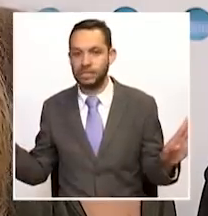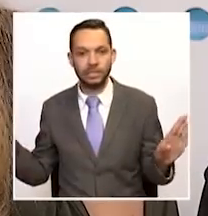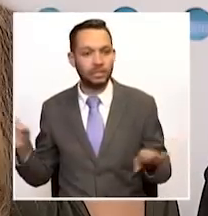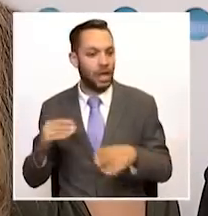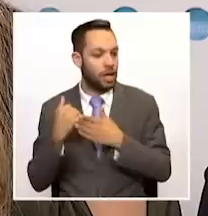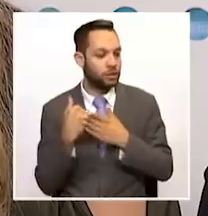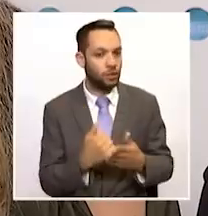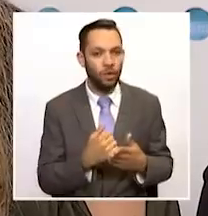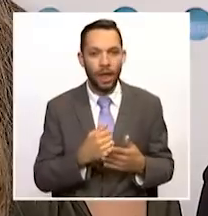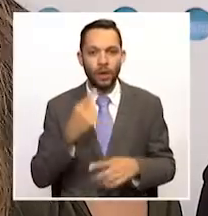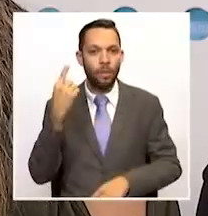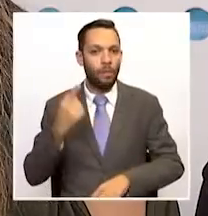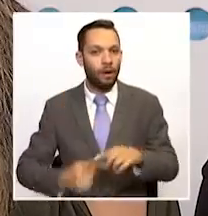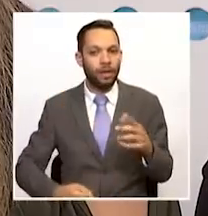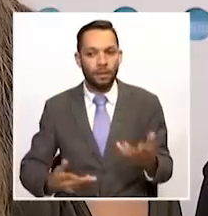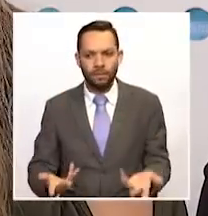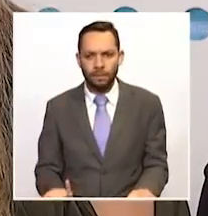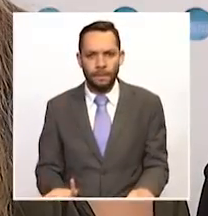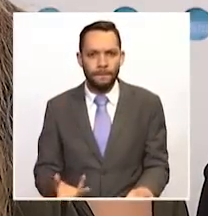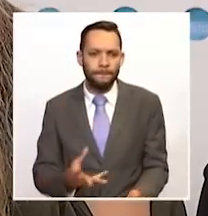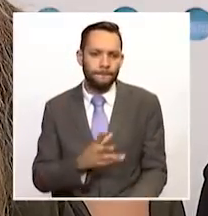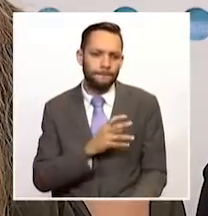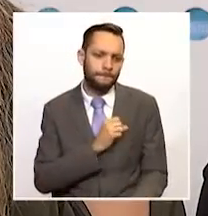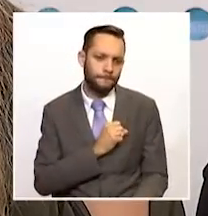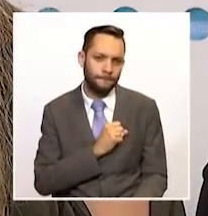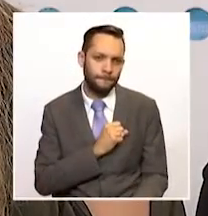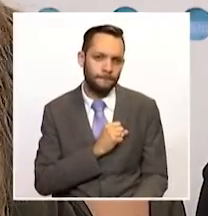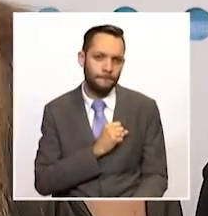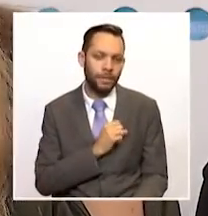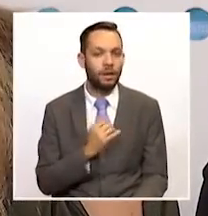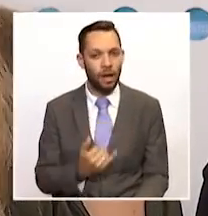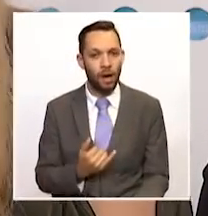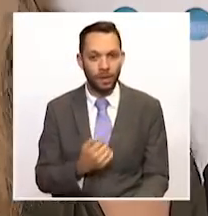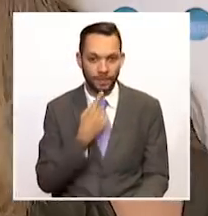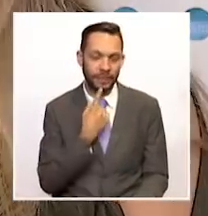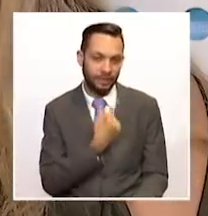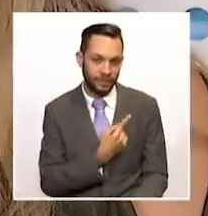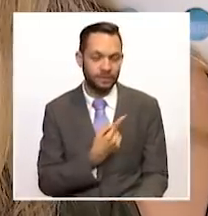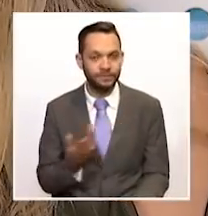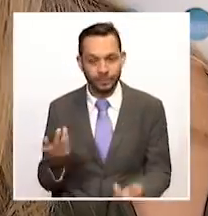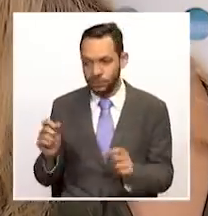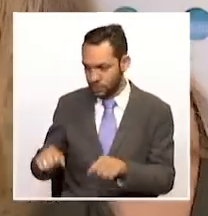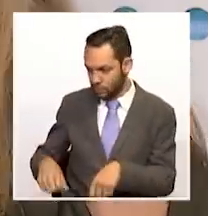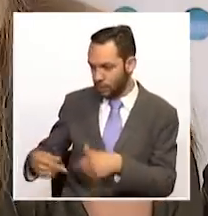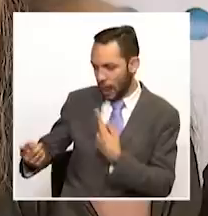y pues hasta ahora ha estado más delicada porque comunica se queja